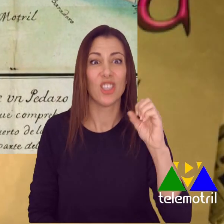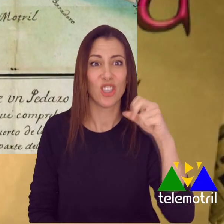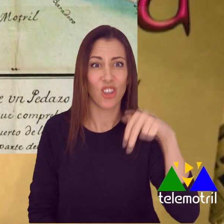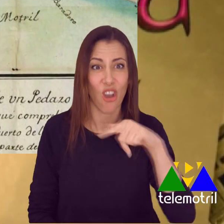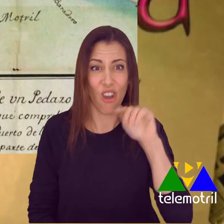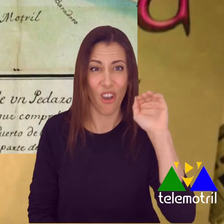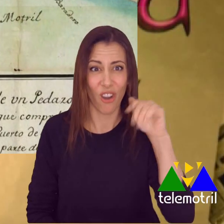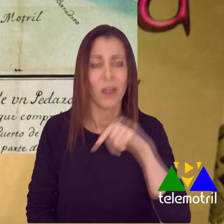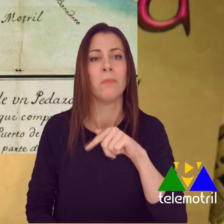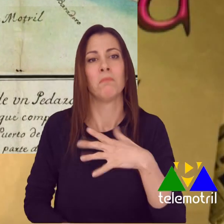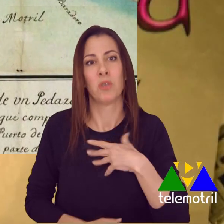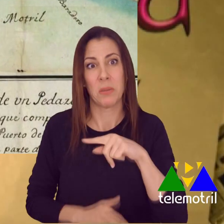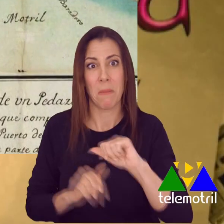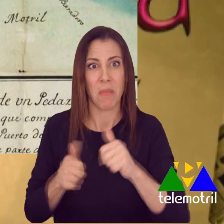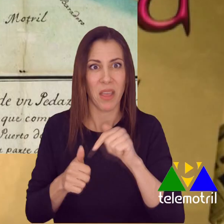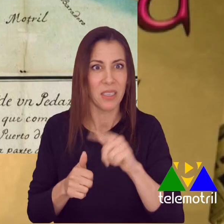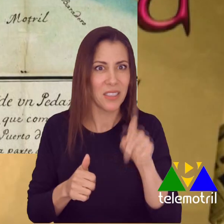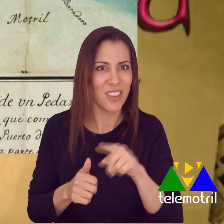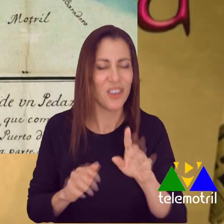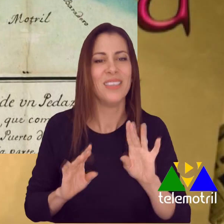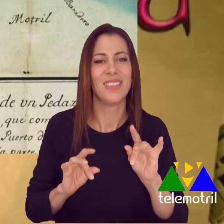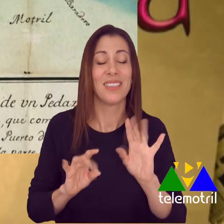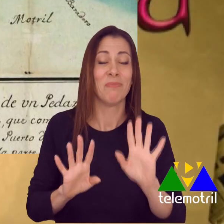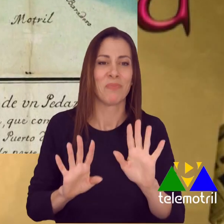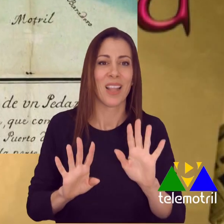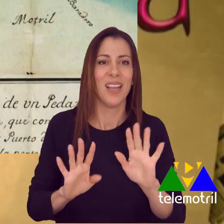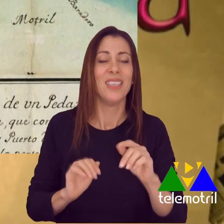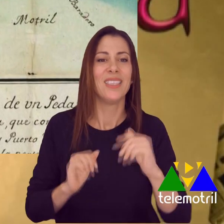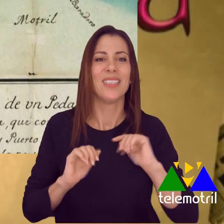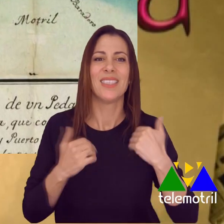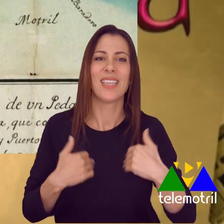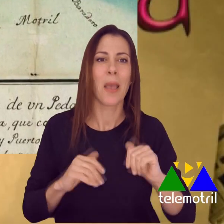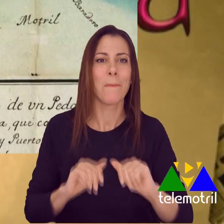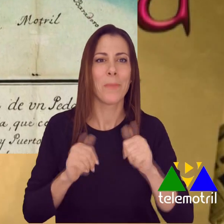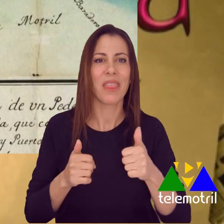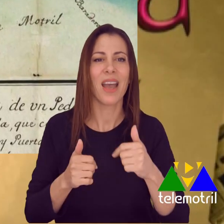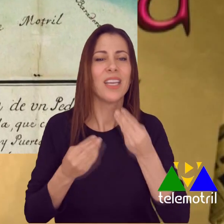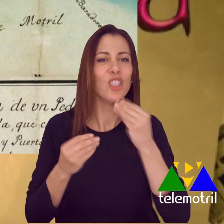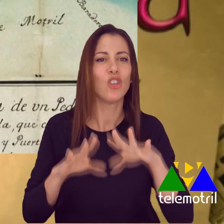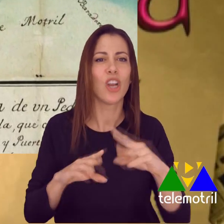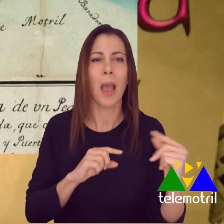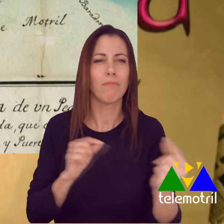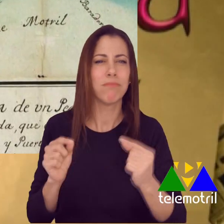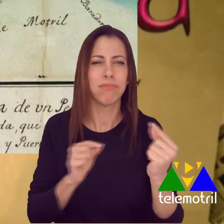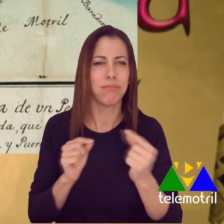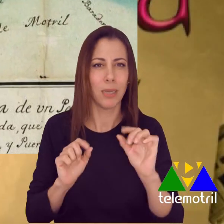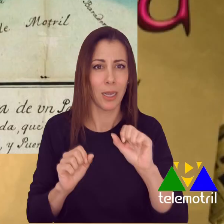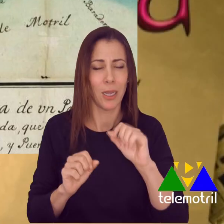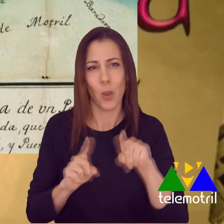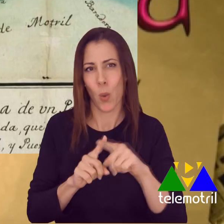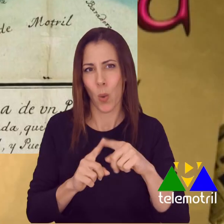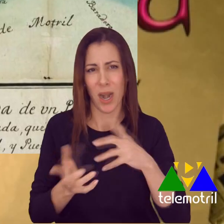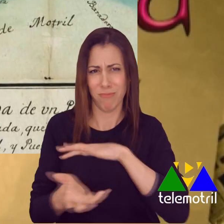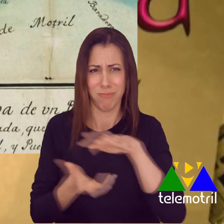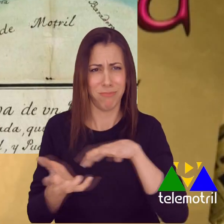Cuando ya se hace la historia de las peleas entre Motril y Salobreña por el término municipal son muy antiguas, desde